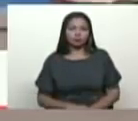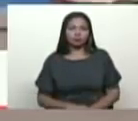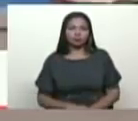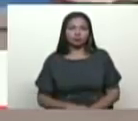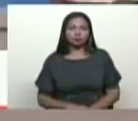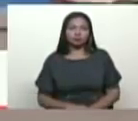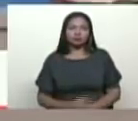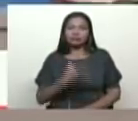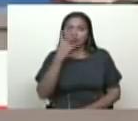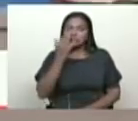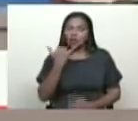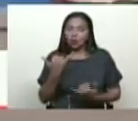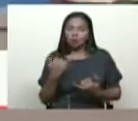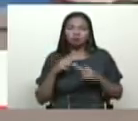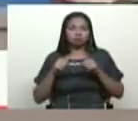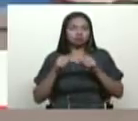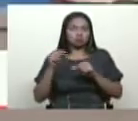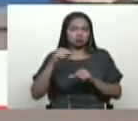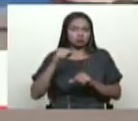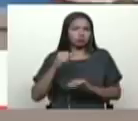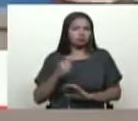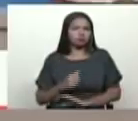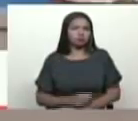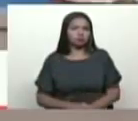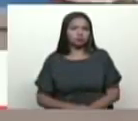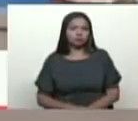Que lo entiendan. Ellos continúan